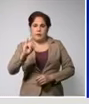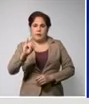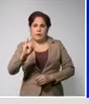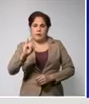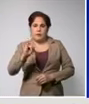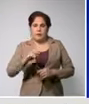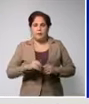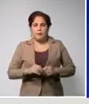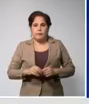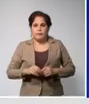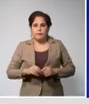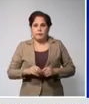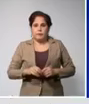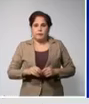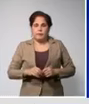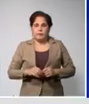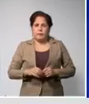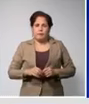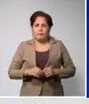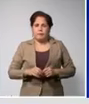hablando de